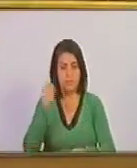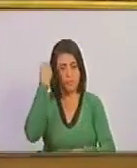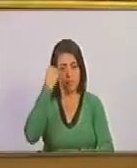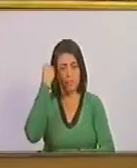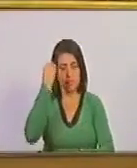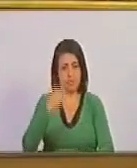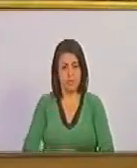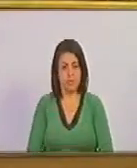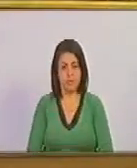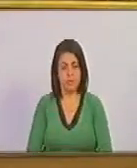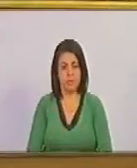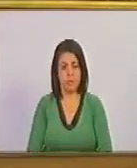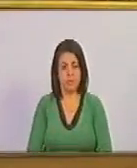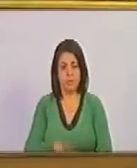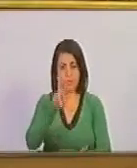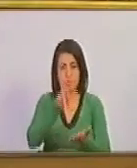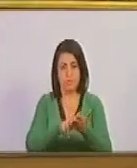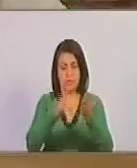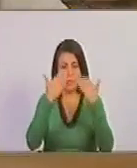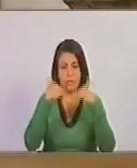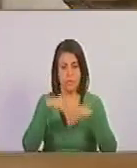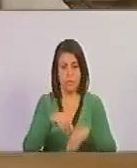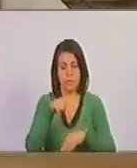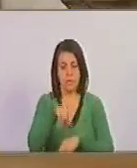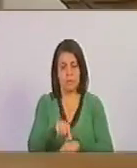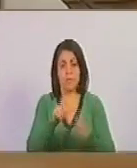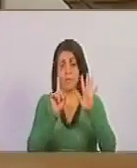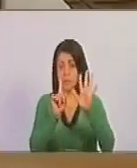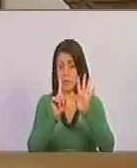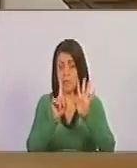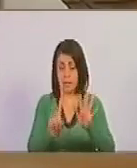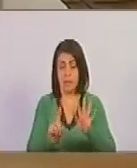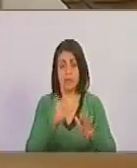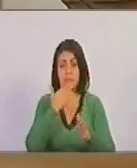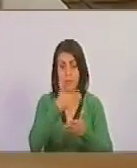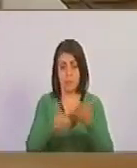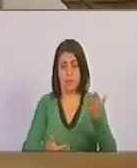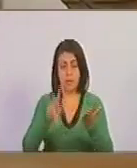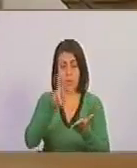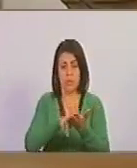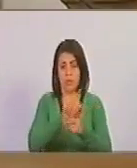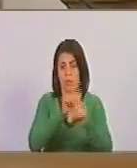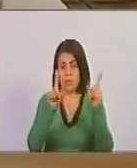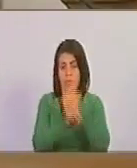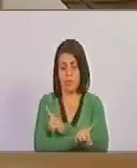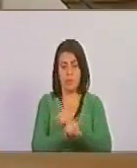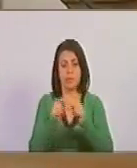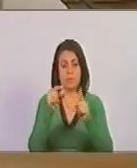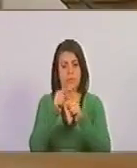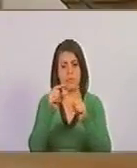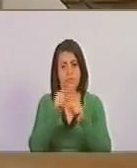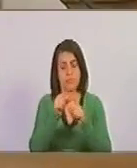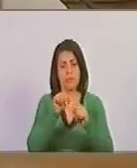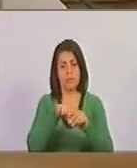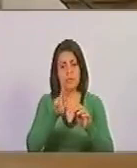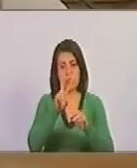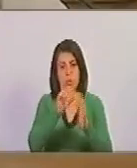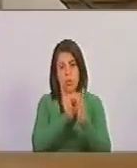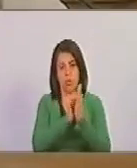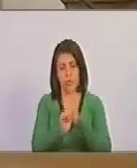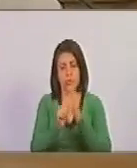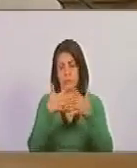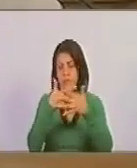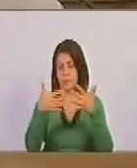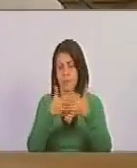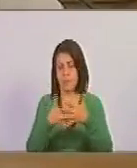En consideración. Aprobado. Siguiente. Sexto. Se propone aprobar con modificación el contenido del artículo 2, el cual